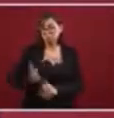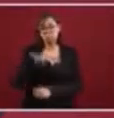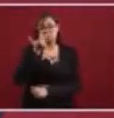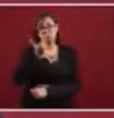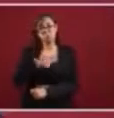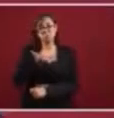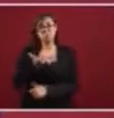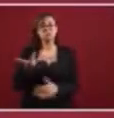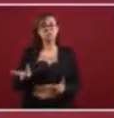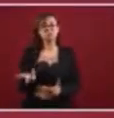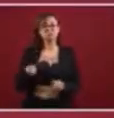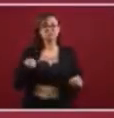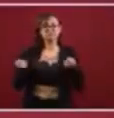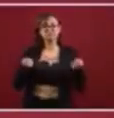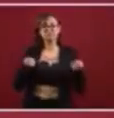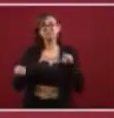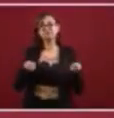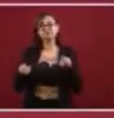Por un lado,